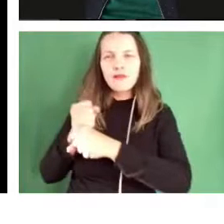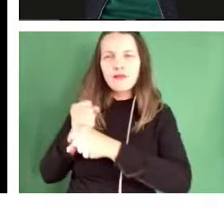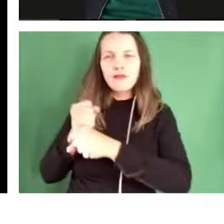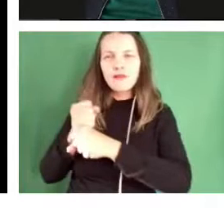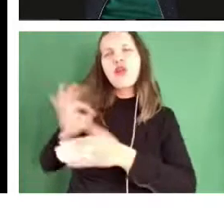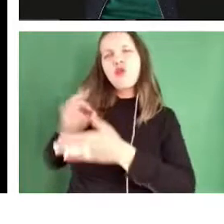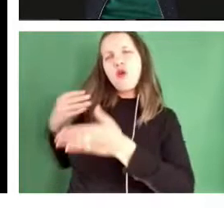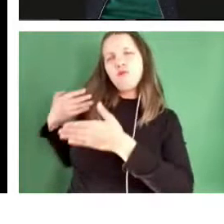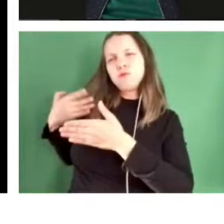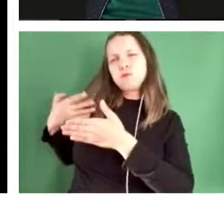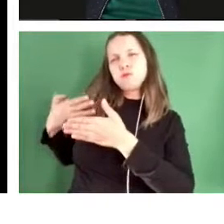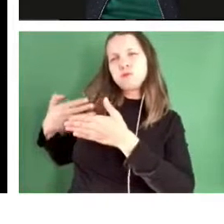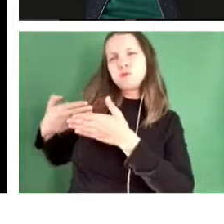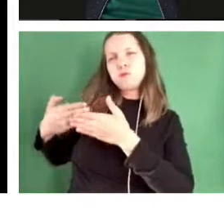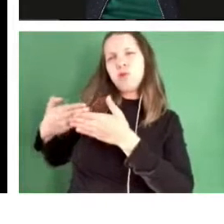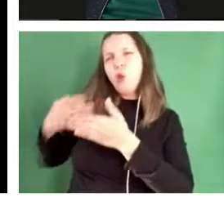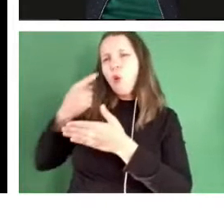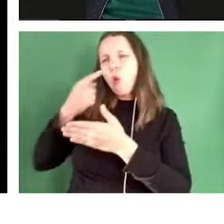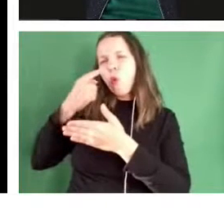Tanto